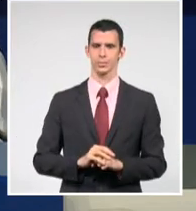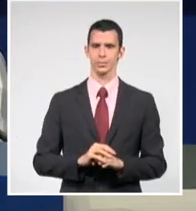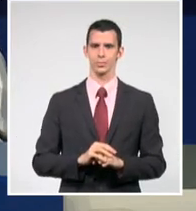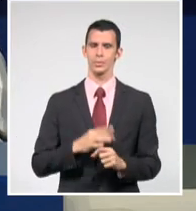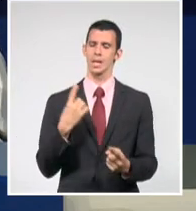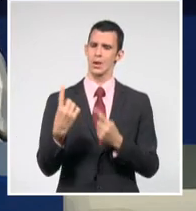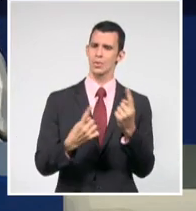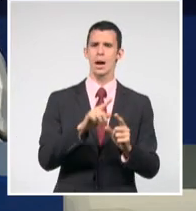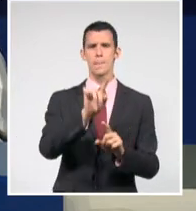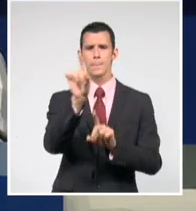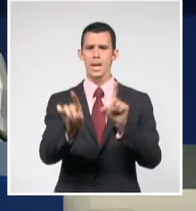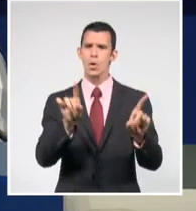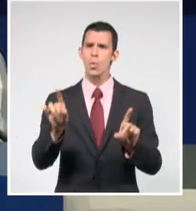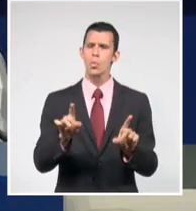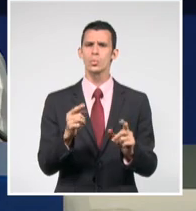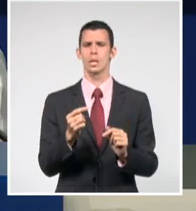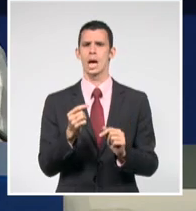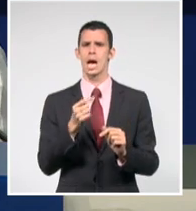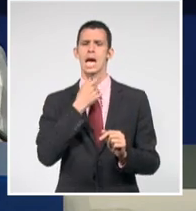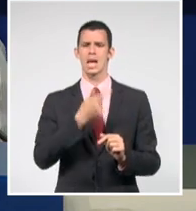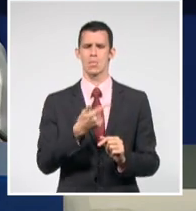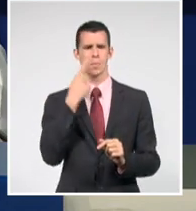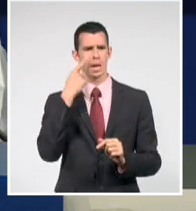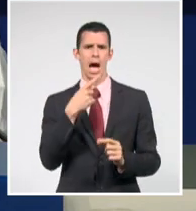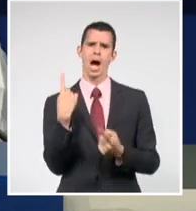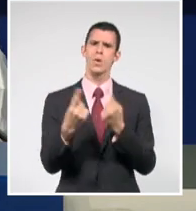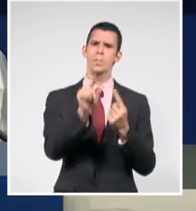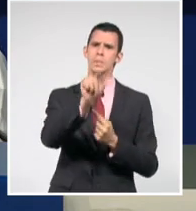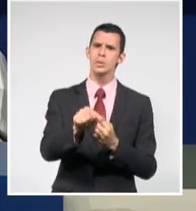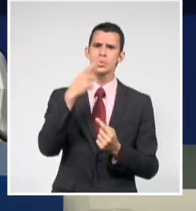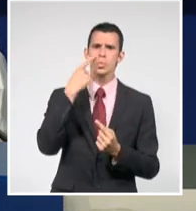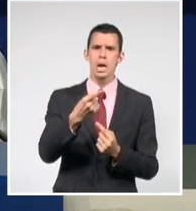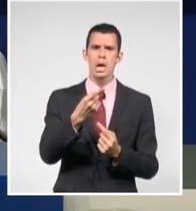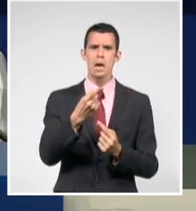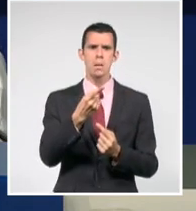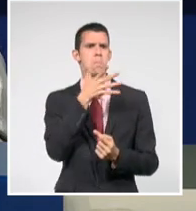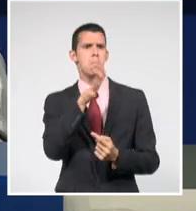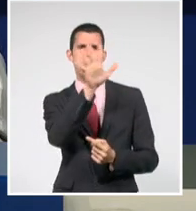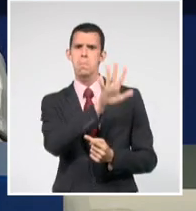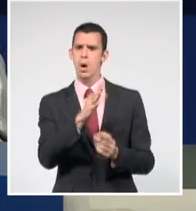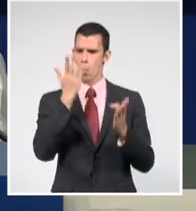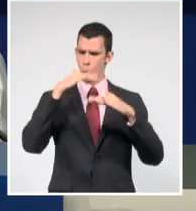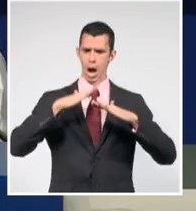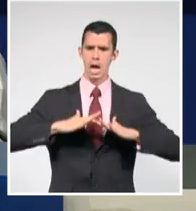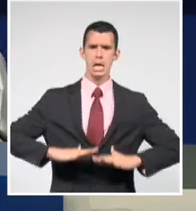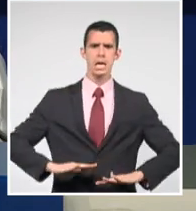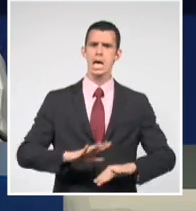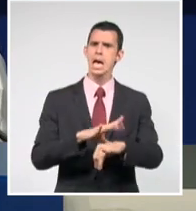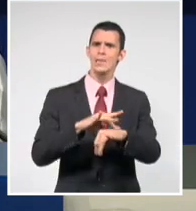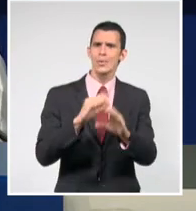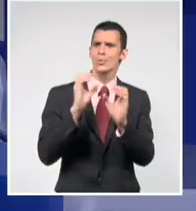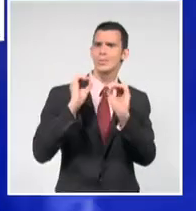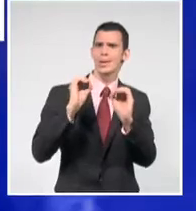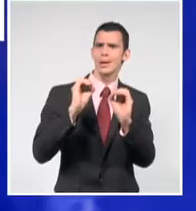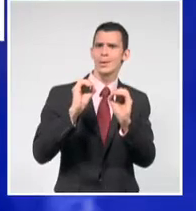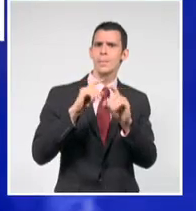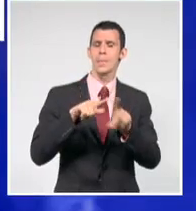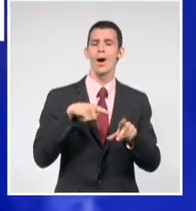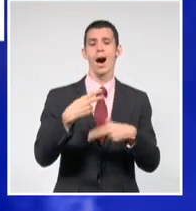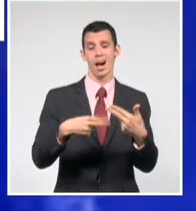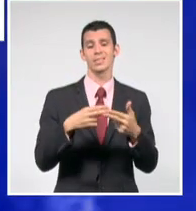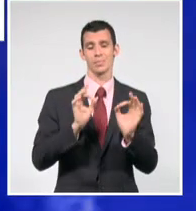a desarrollar síntomas, pues pasan inadvertidos, nadie los detecta, ni ellos mismos se dan cuenta, y lo que hacen es transmitir.